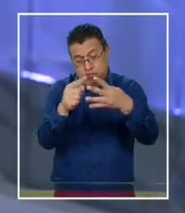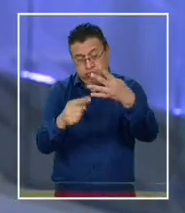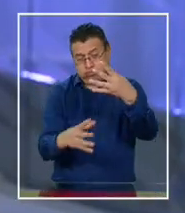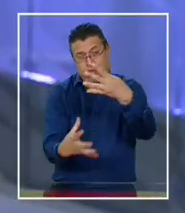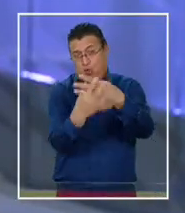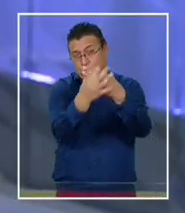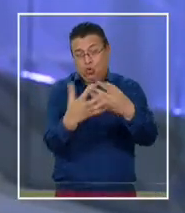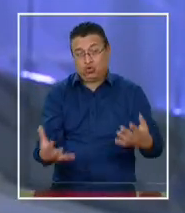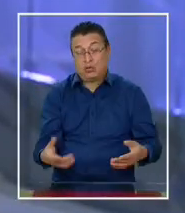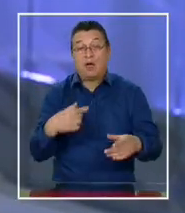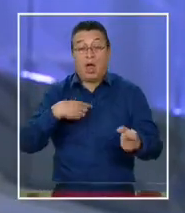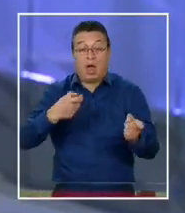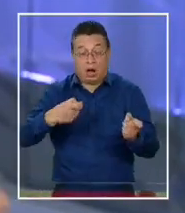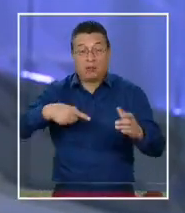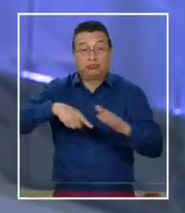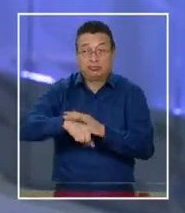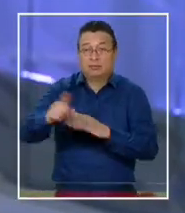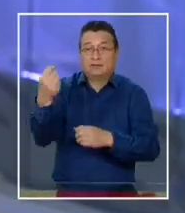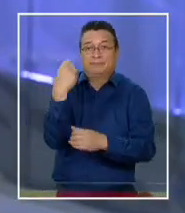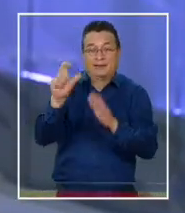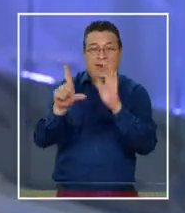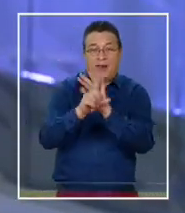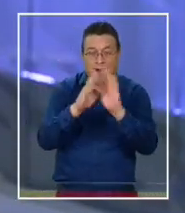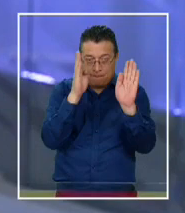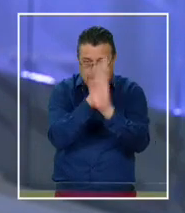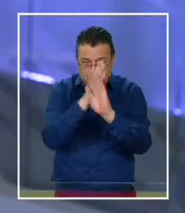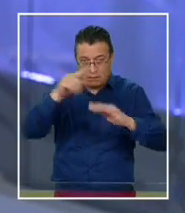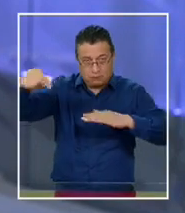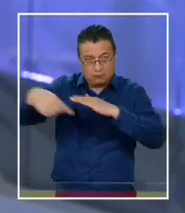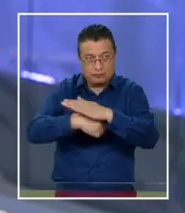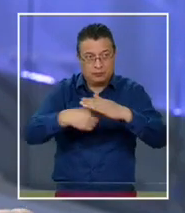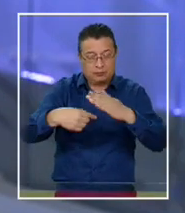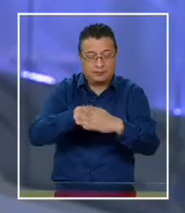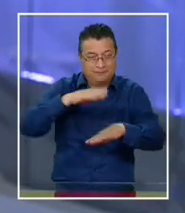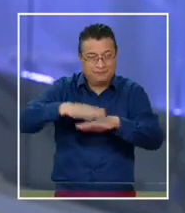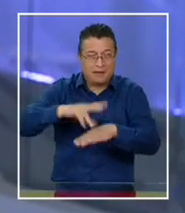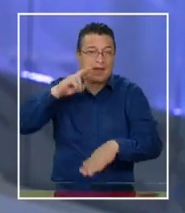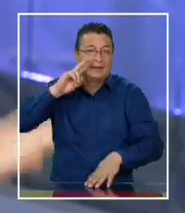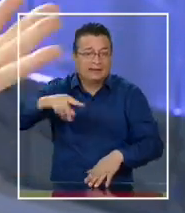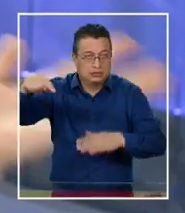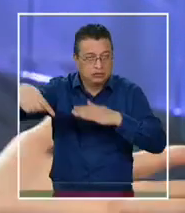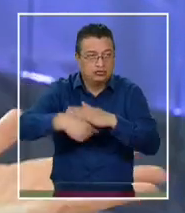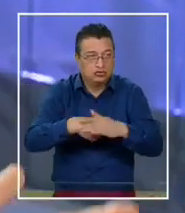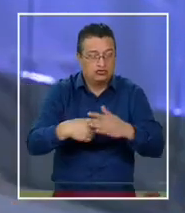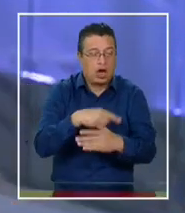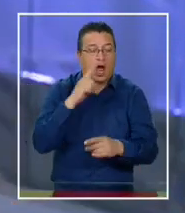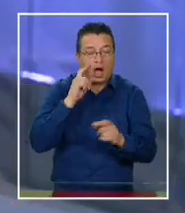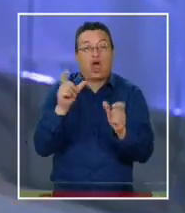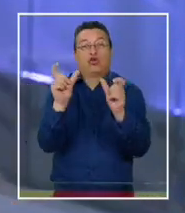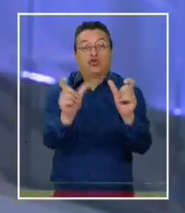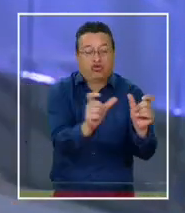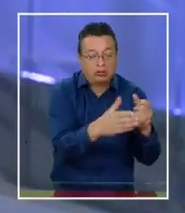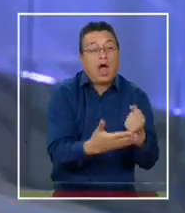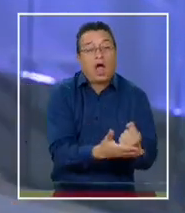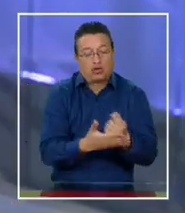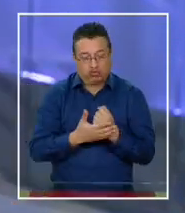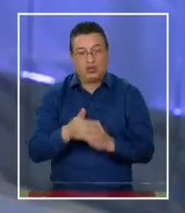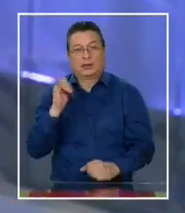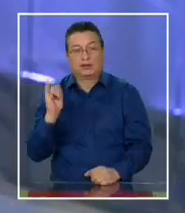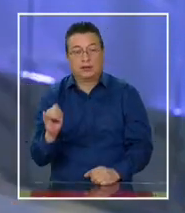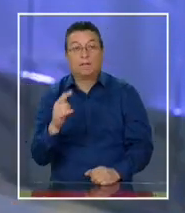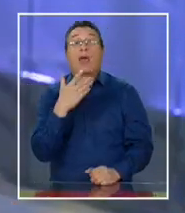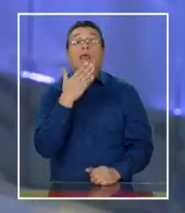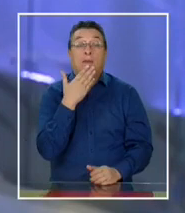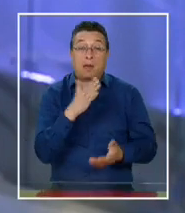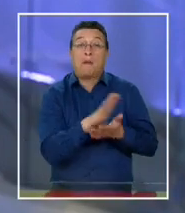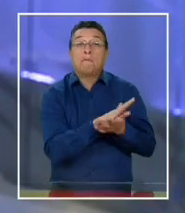cosas o sea una son armas que entran por la frontera ilegalmente digamos por por pasos no autorizados entonces ahí el control fronterizo va a ayudar mucho pero por ejemplo